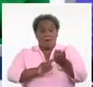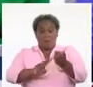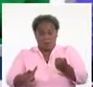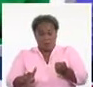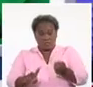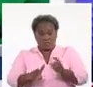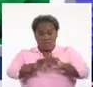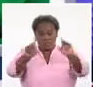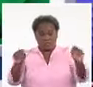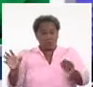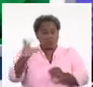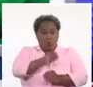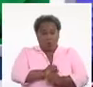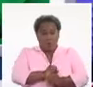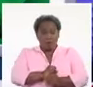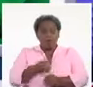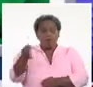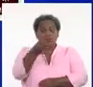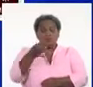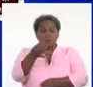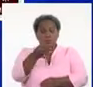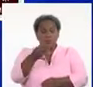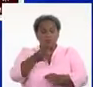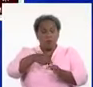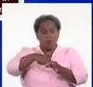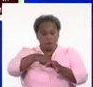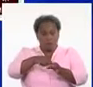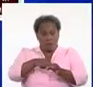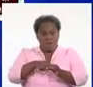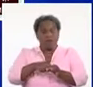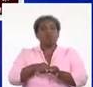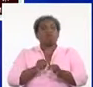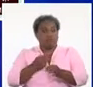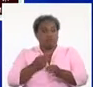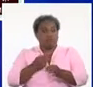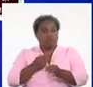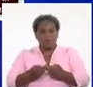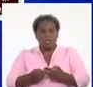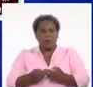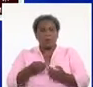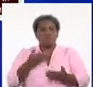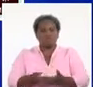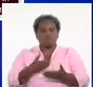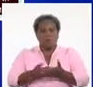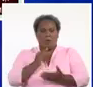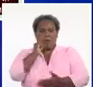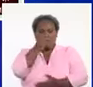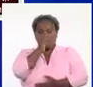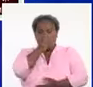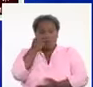Isla de la Juventud se procesaron muestras para el diagnóstico de la COVID.